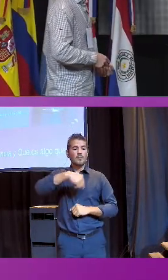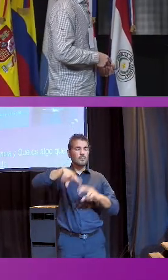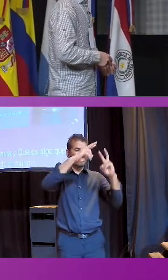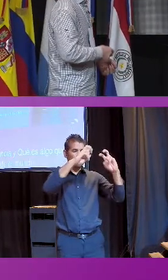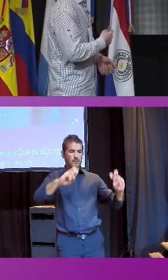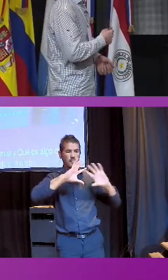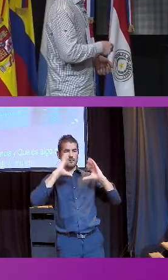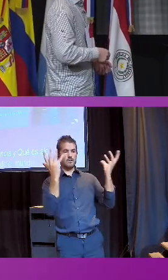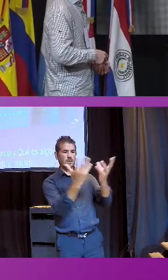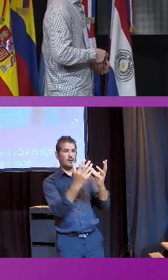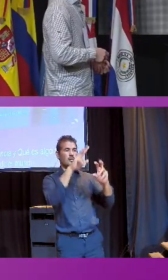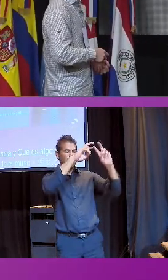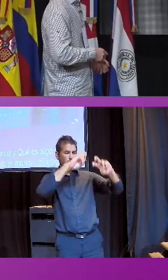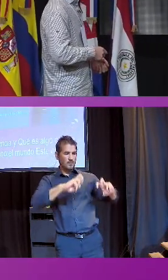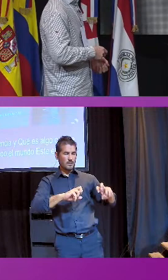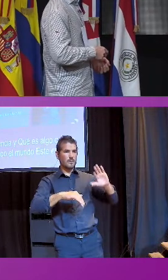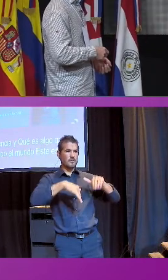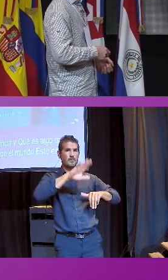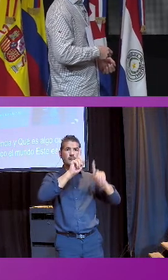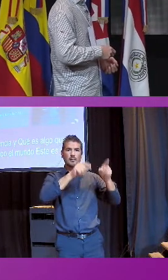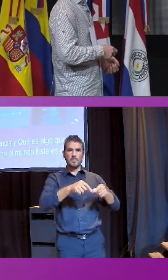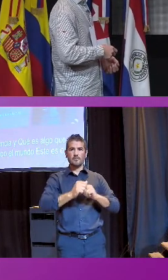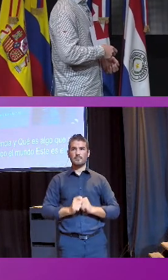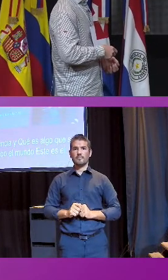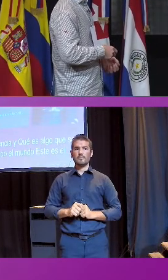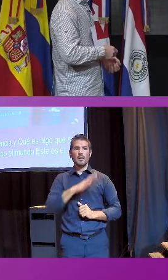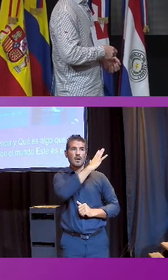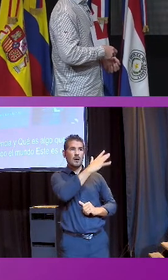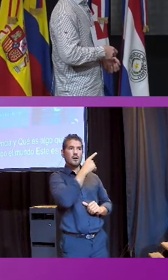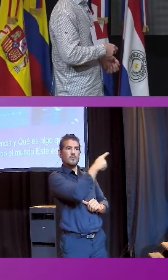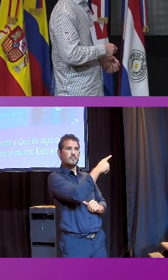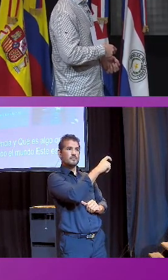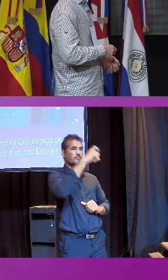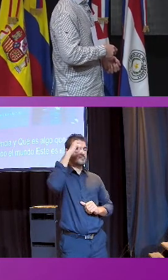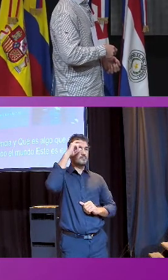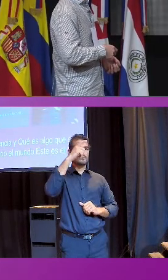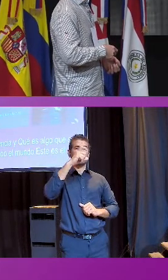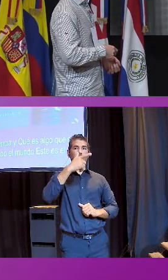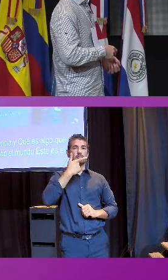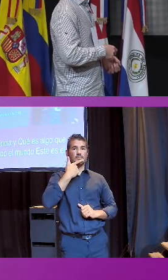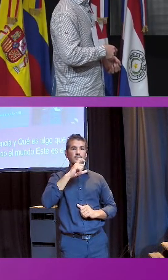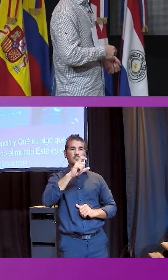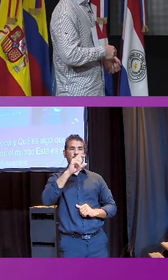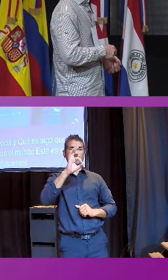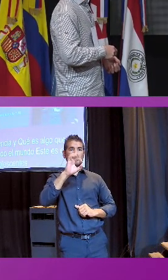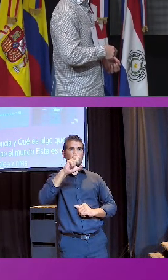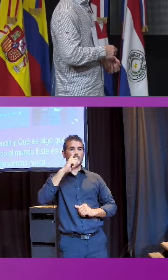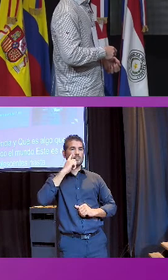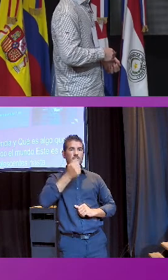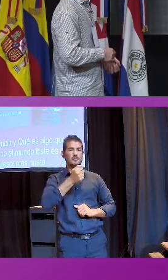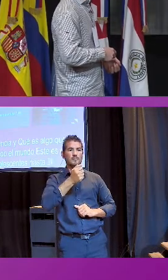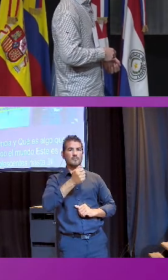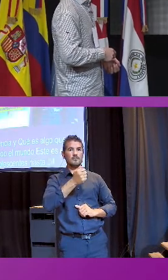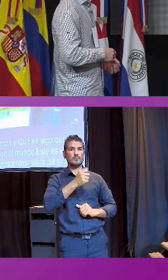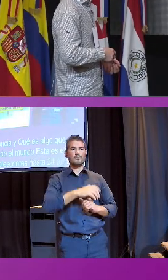mundo. Este es el estudio de Escocia, con niños y adolescentes hasta